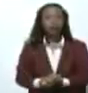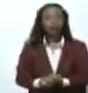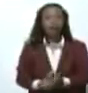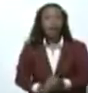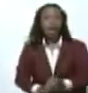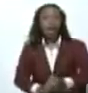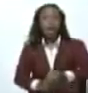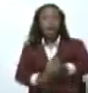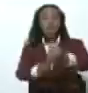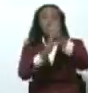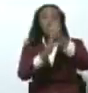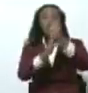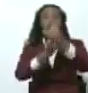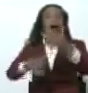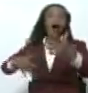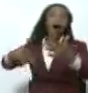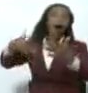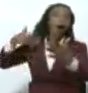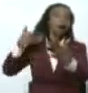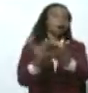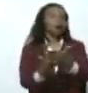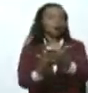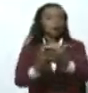encabezando hasta ahora